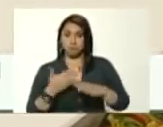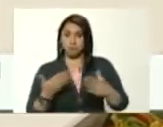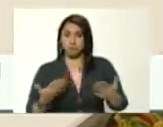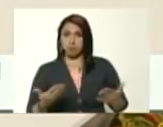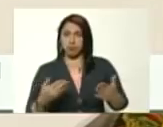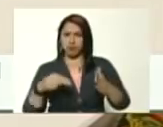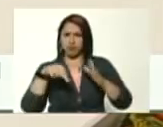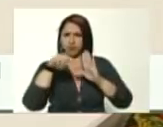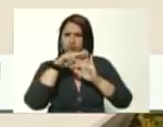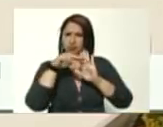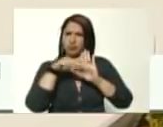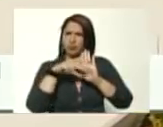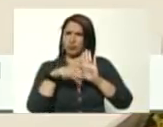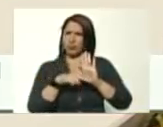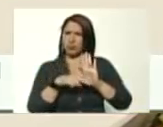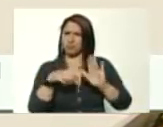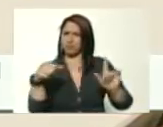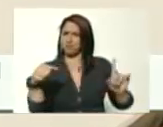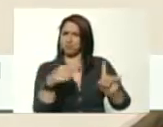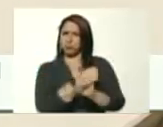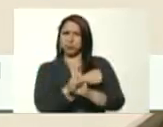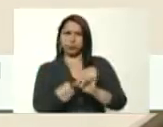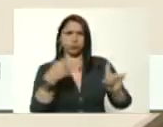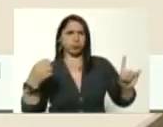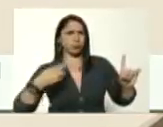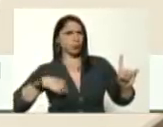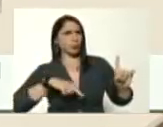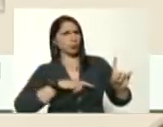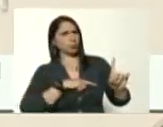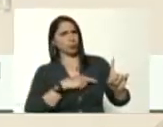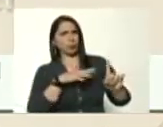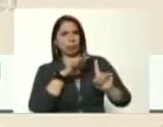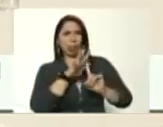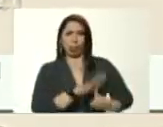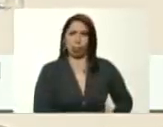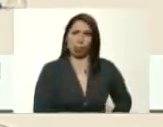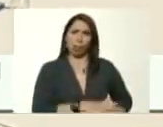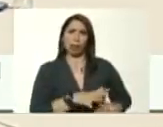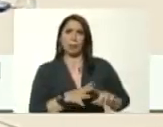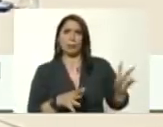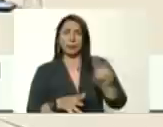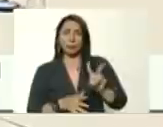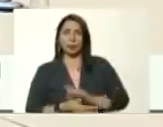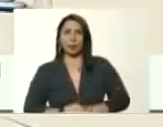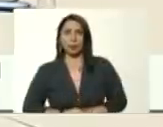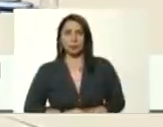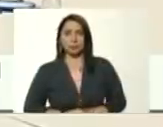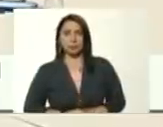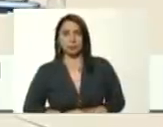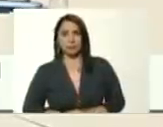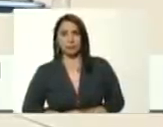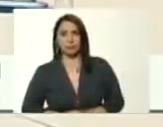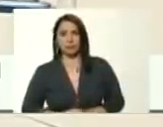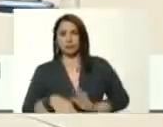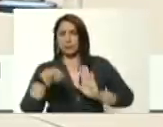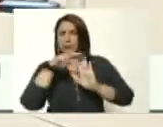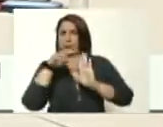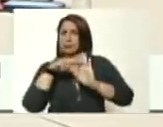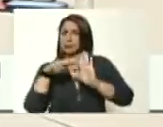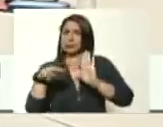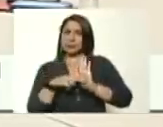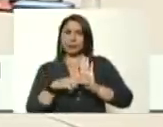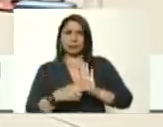nivel de agresión a la que hemos sido sometido fue tal el nivel